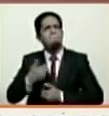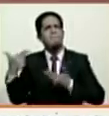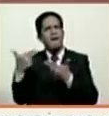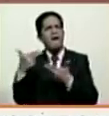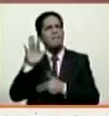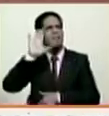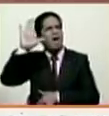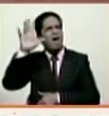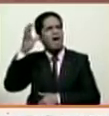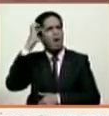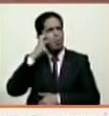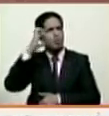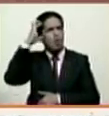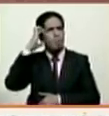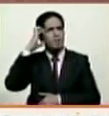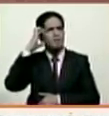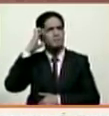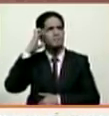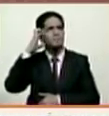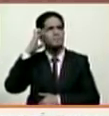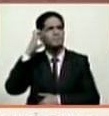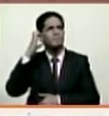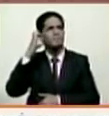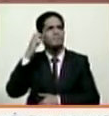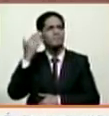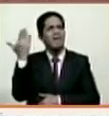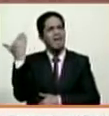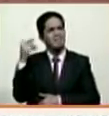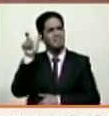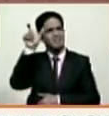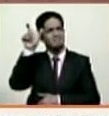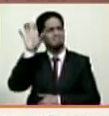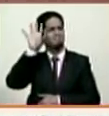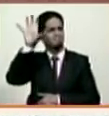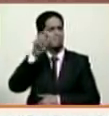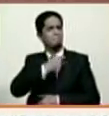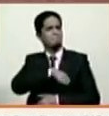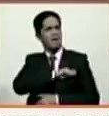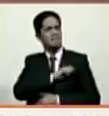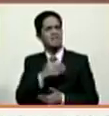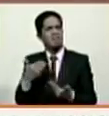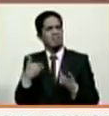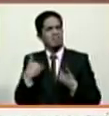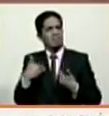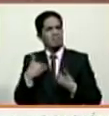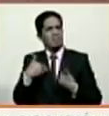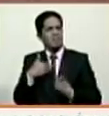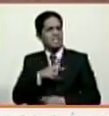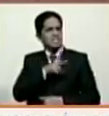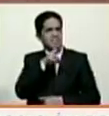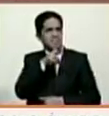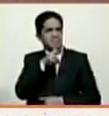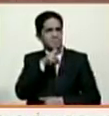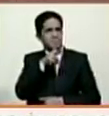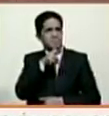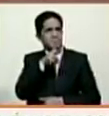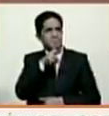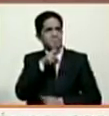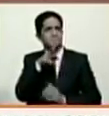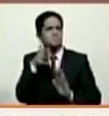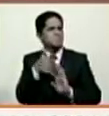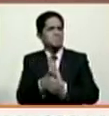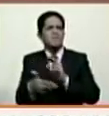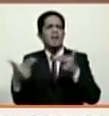Europa, cuando el hermano pueblo español sufrió en carne propia los embates de la